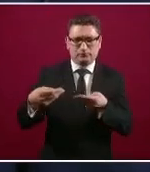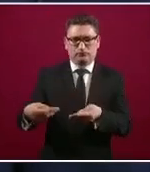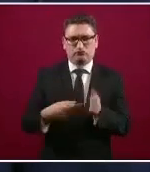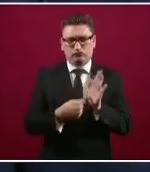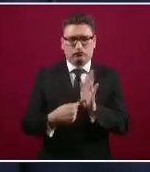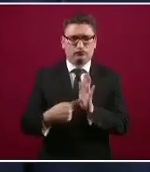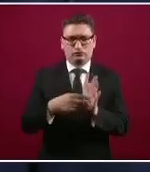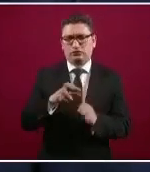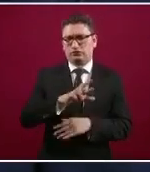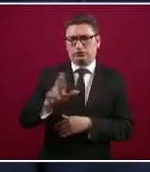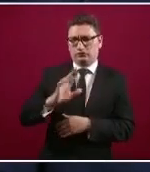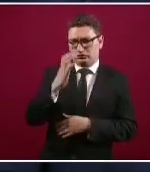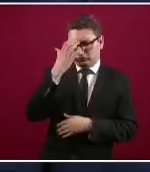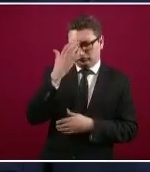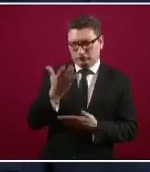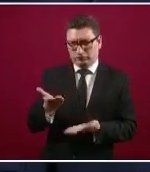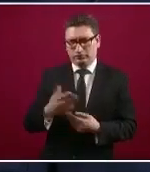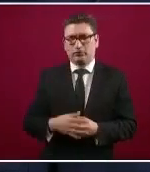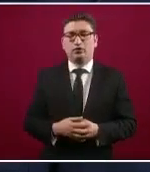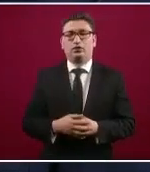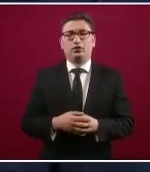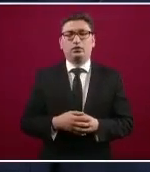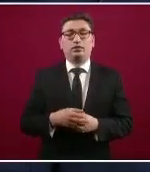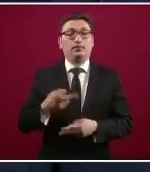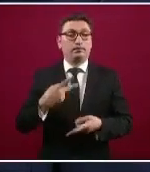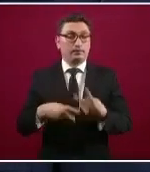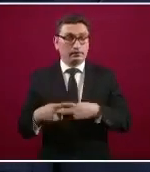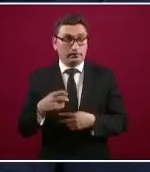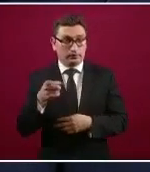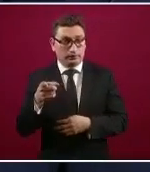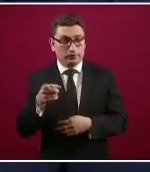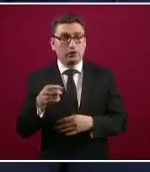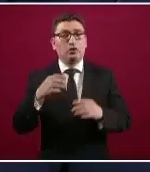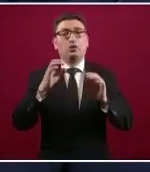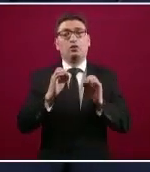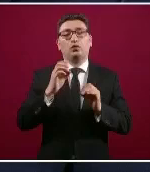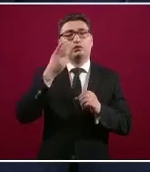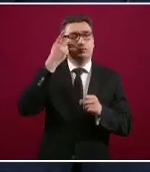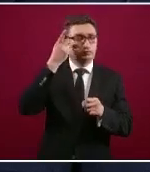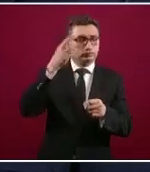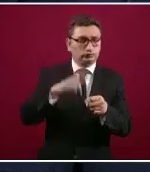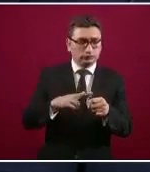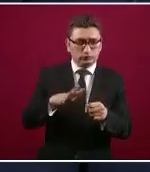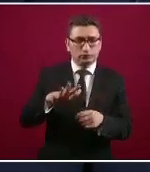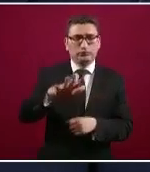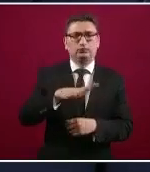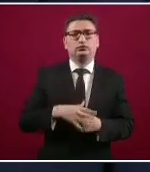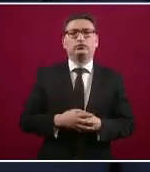un reconocimiento, o los directivos o